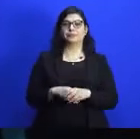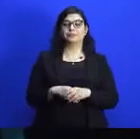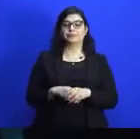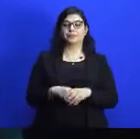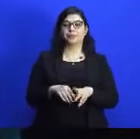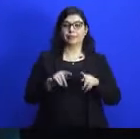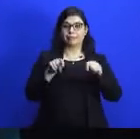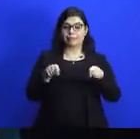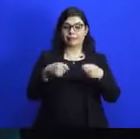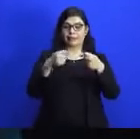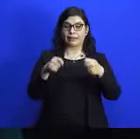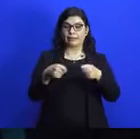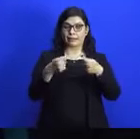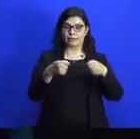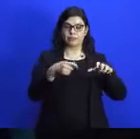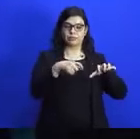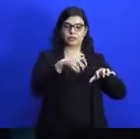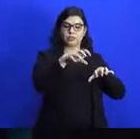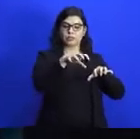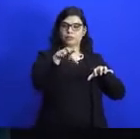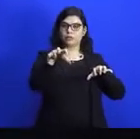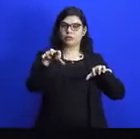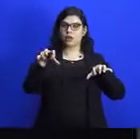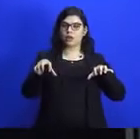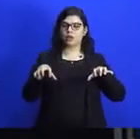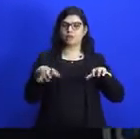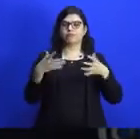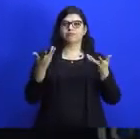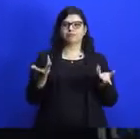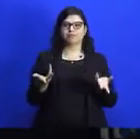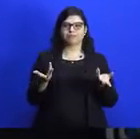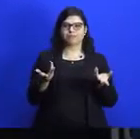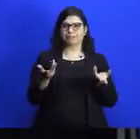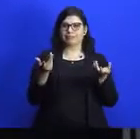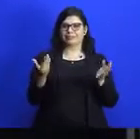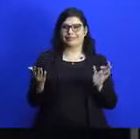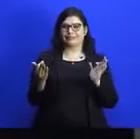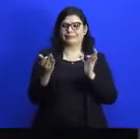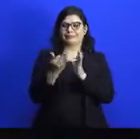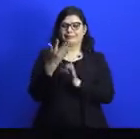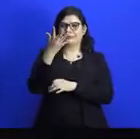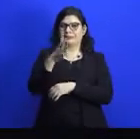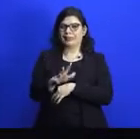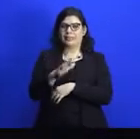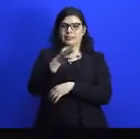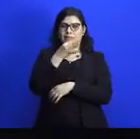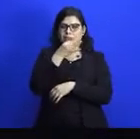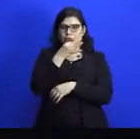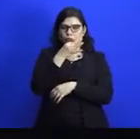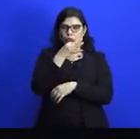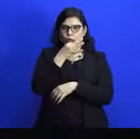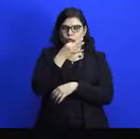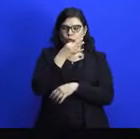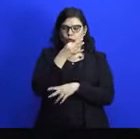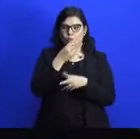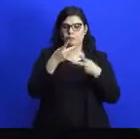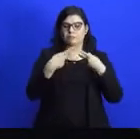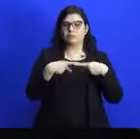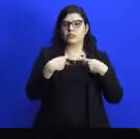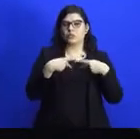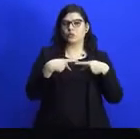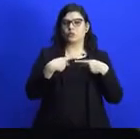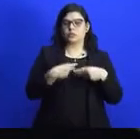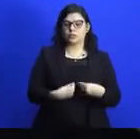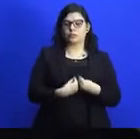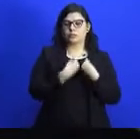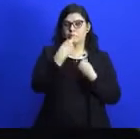tiendas están a tan solo 10 minutos del 85% de la población de México.